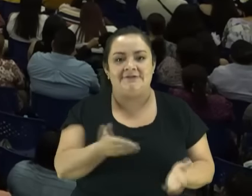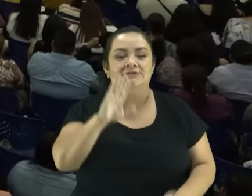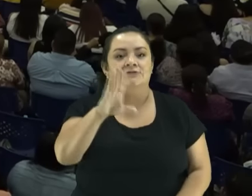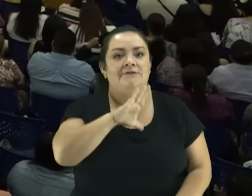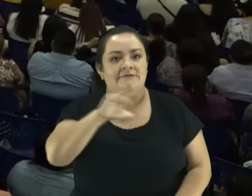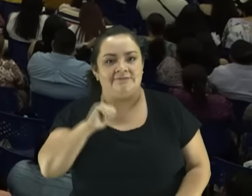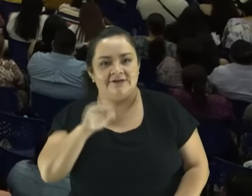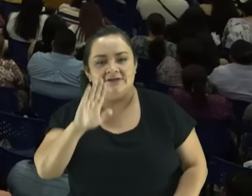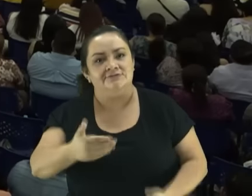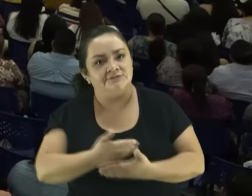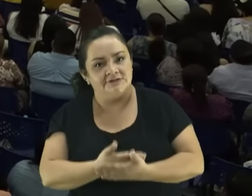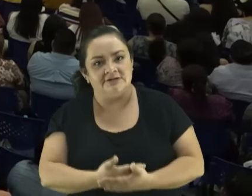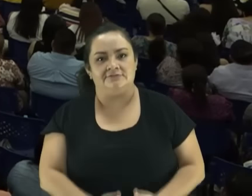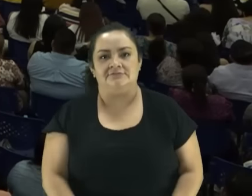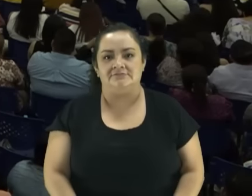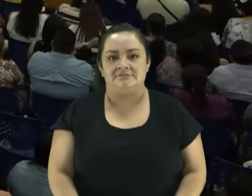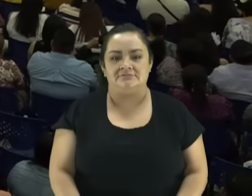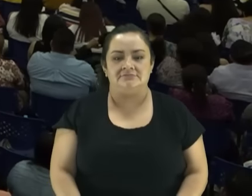tu familia en tus